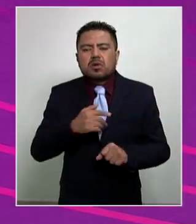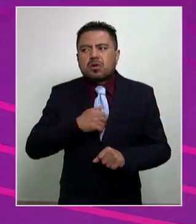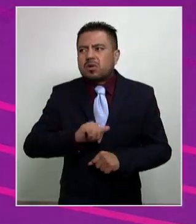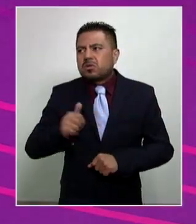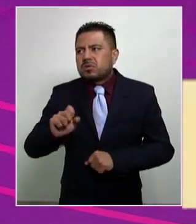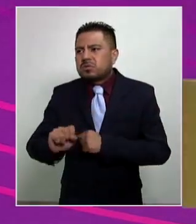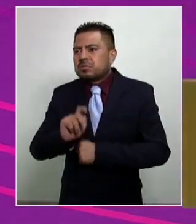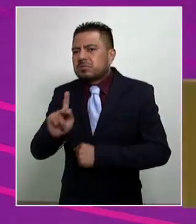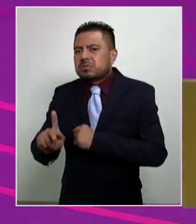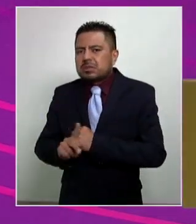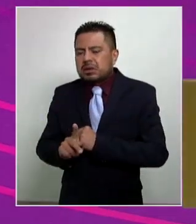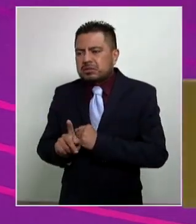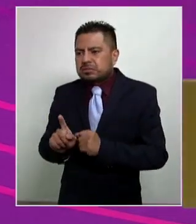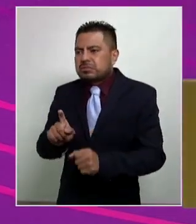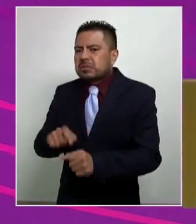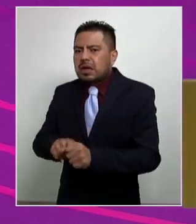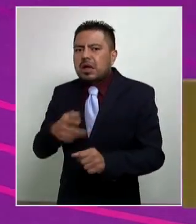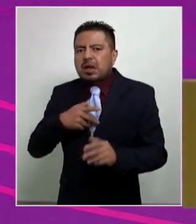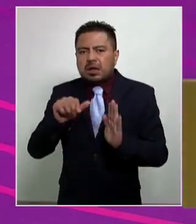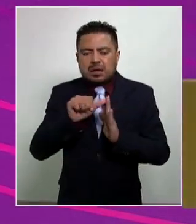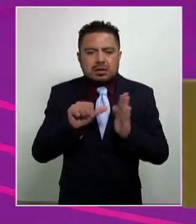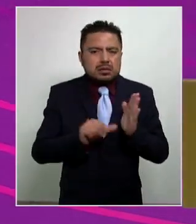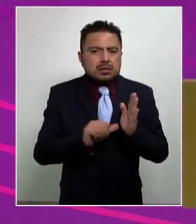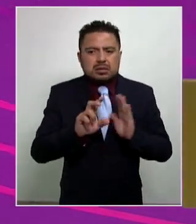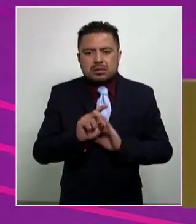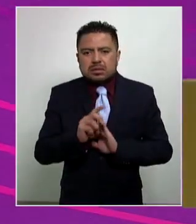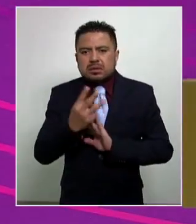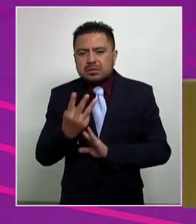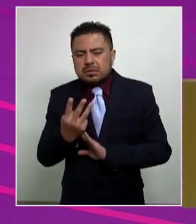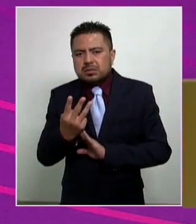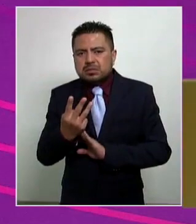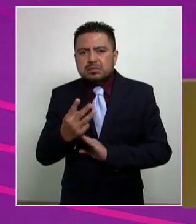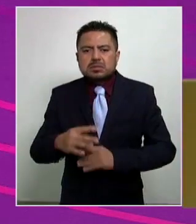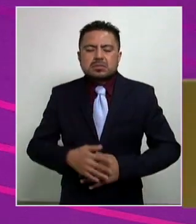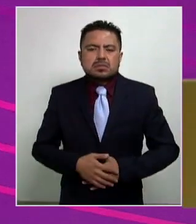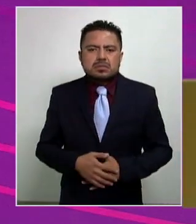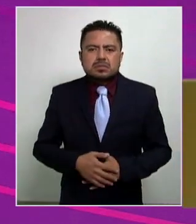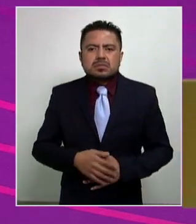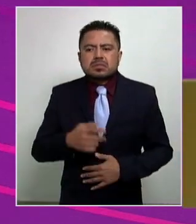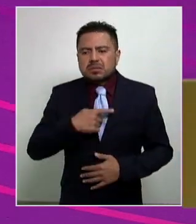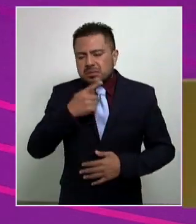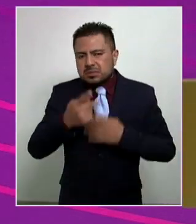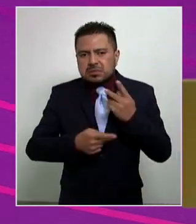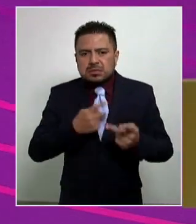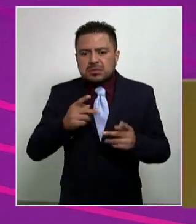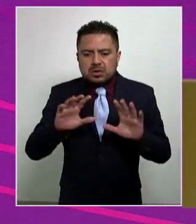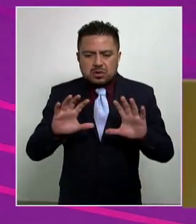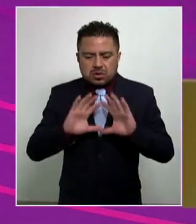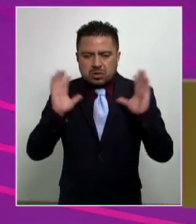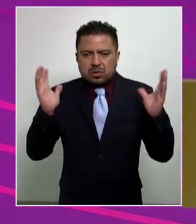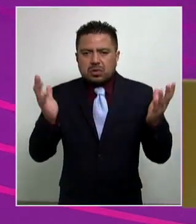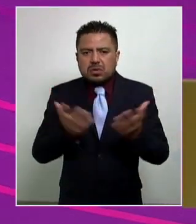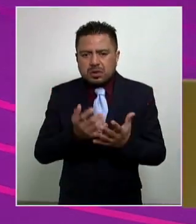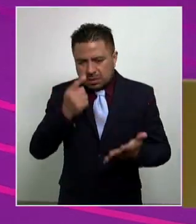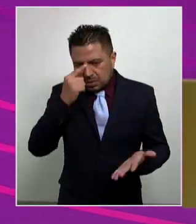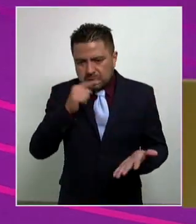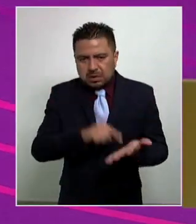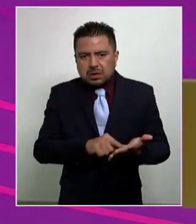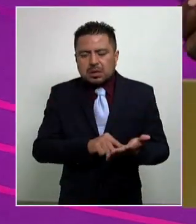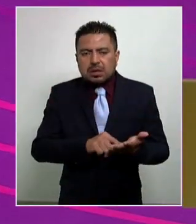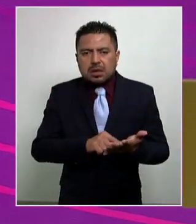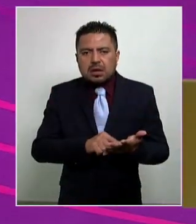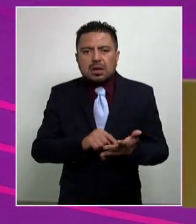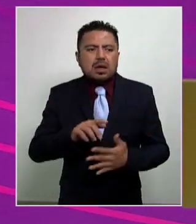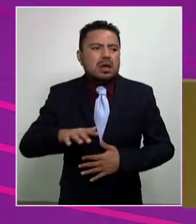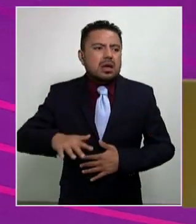extranjero y está el artículo 33, pero bueno, hablaré de manera global. Creo que lo